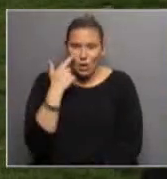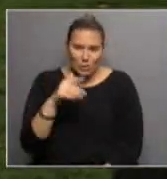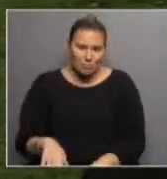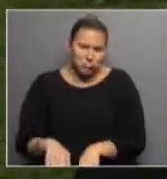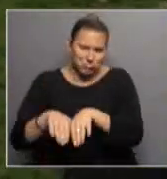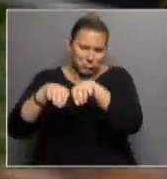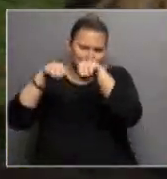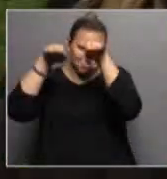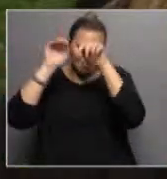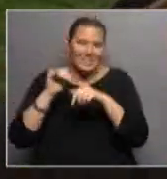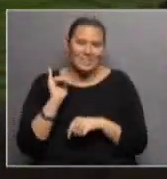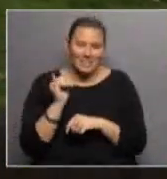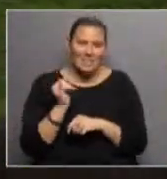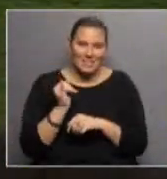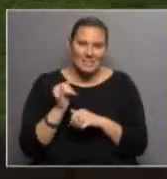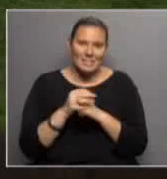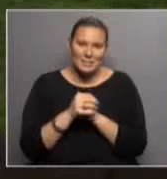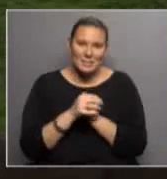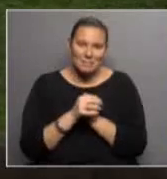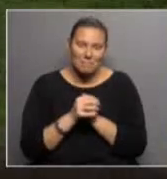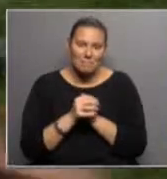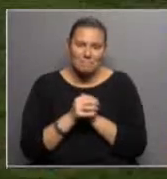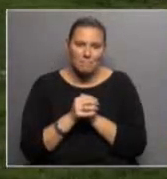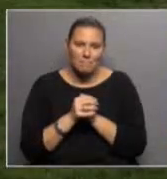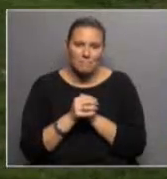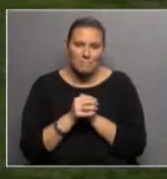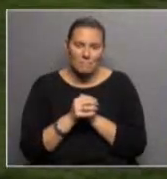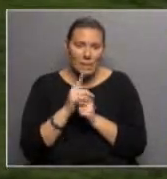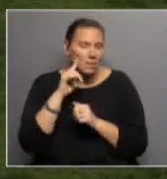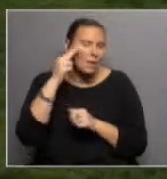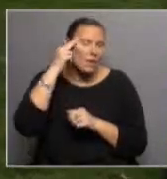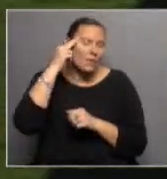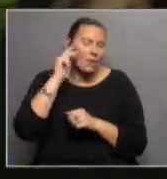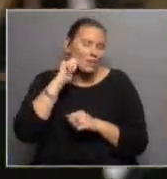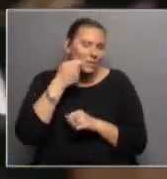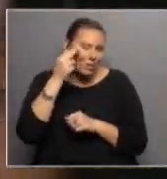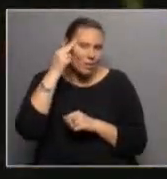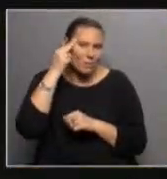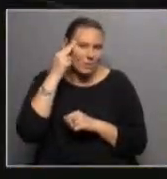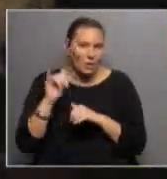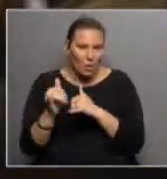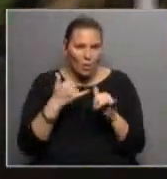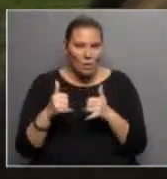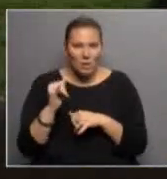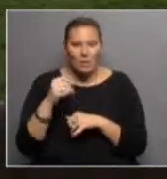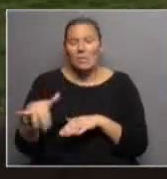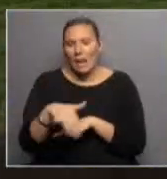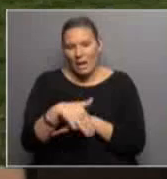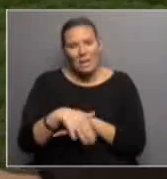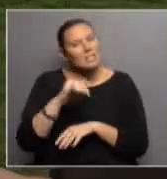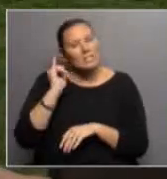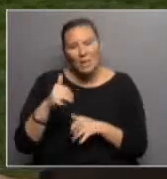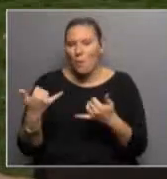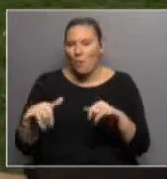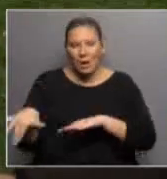¿Son amigas desde chicas? Sí, sí. Así que lo recuerdan, tienen lindos recuerdos de los juegos. De jugar en la calle, sí,